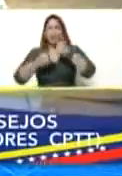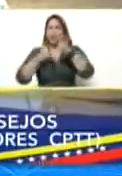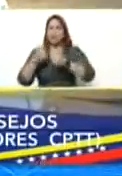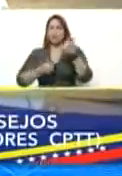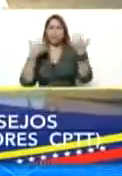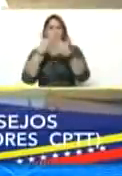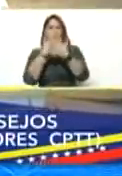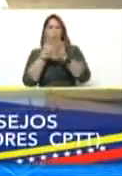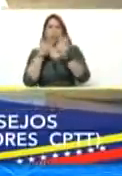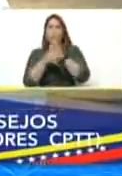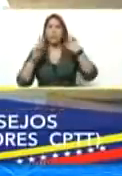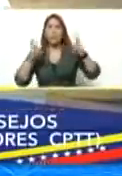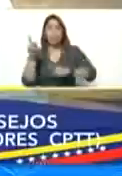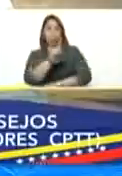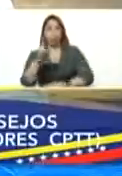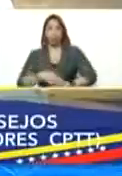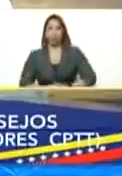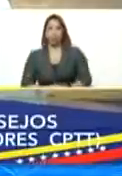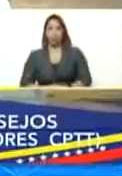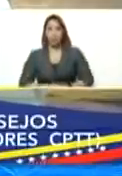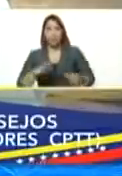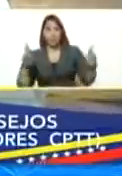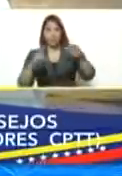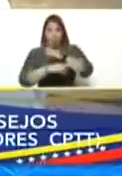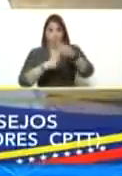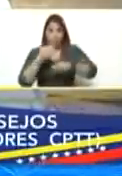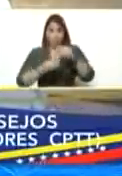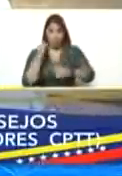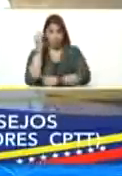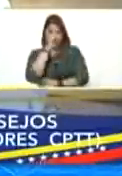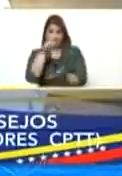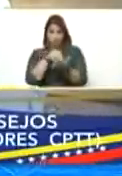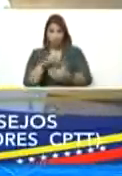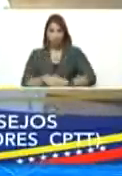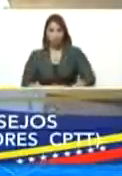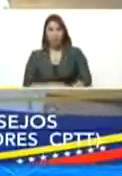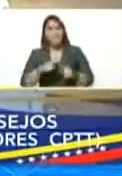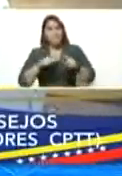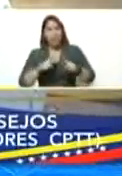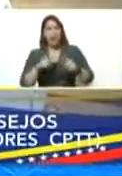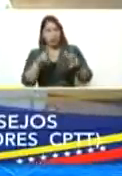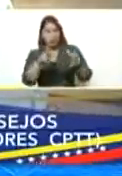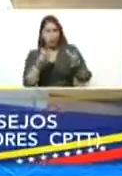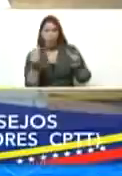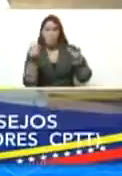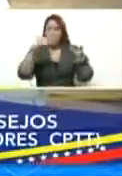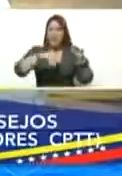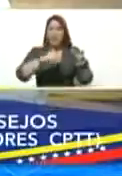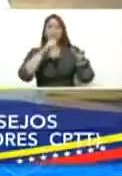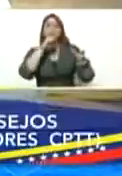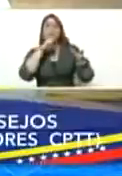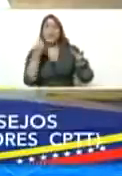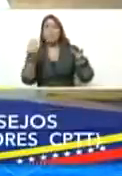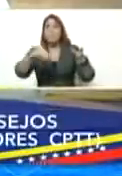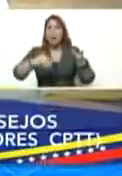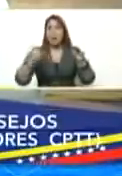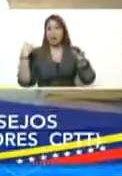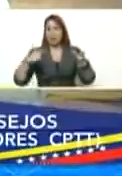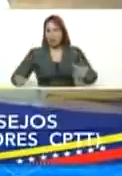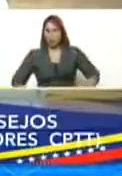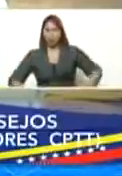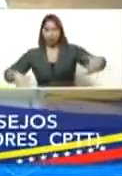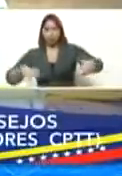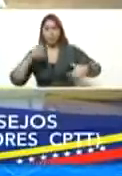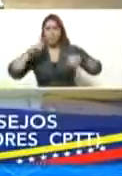el tema. No, la reforma que se hizo en la Asamblea Nacional es para cobrarle más a los que más tienen, a los